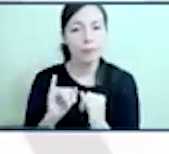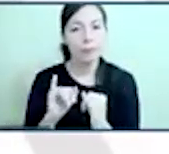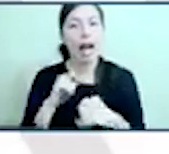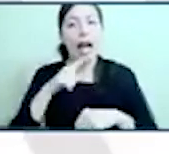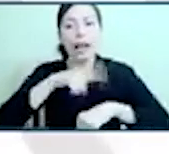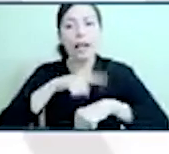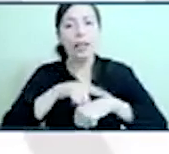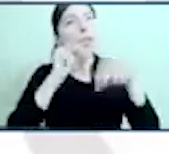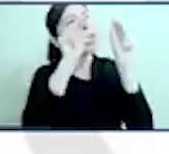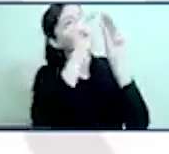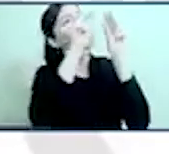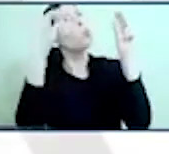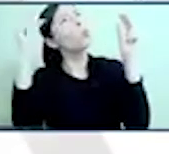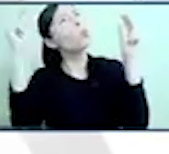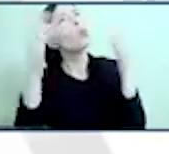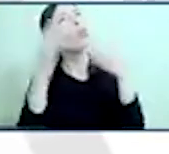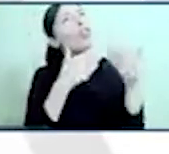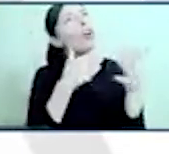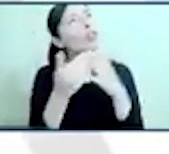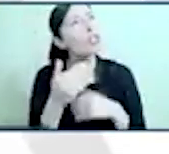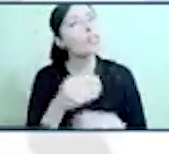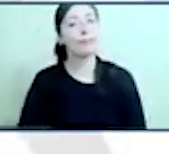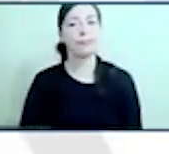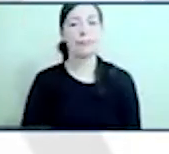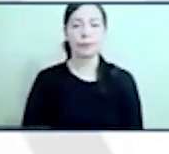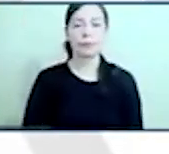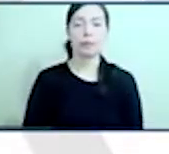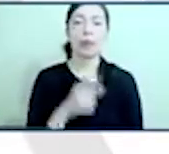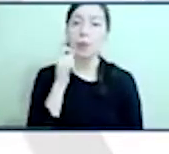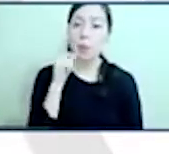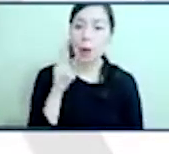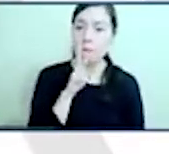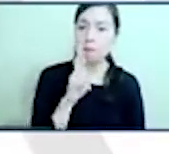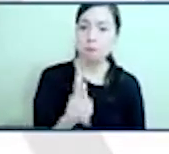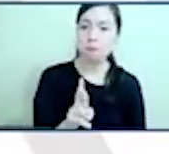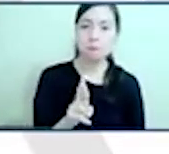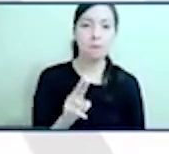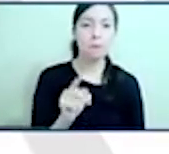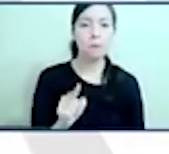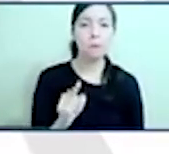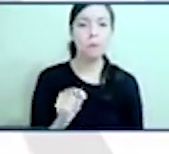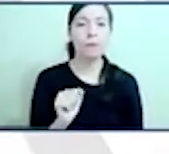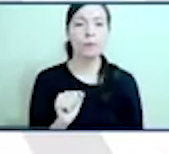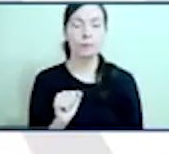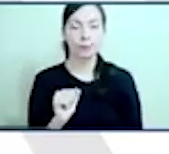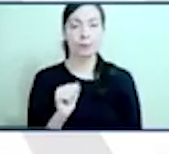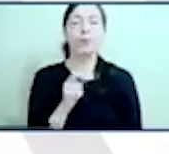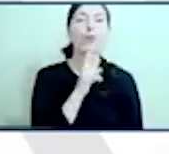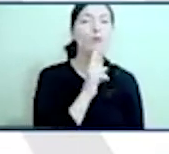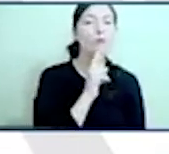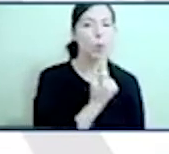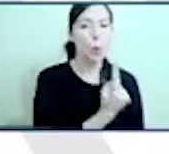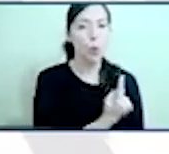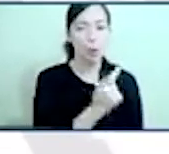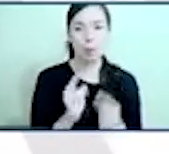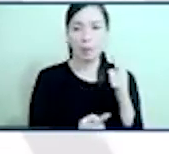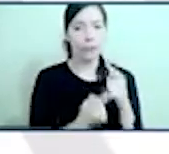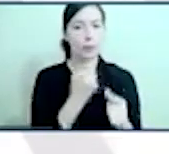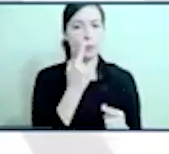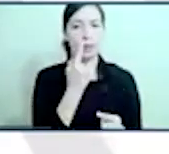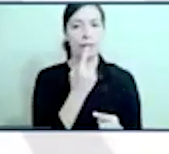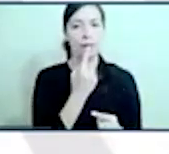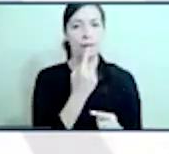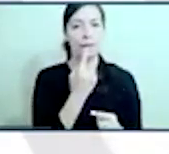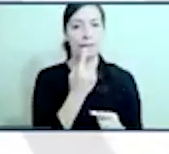pasado el satélite. ¿Qué resultados hubo de Moonwatch para el Sputnik 1, para el primer satélite